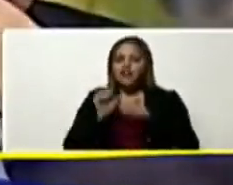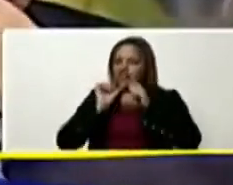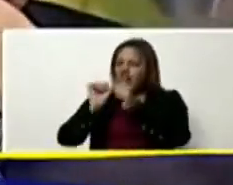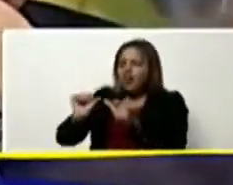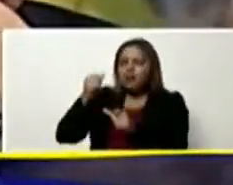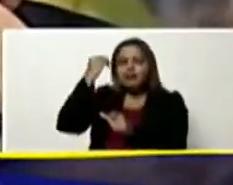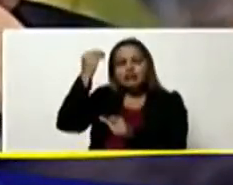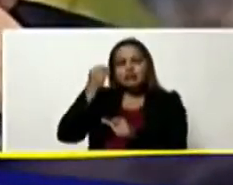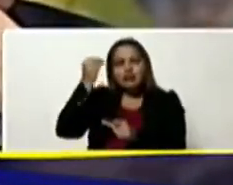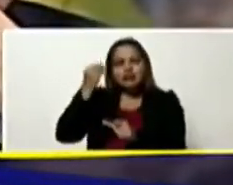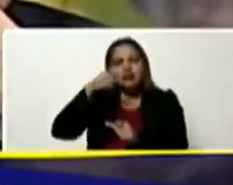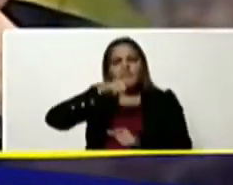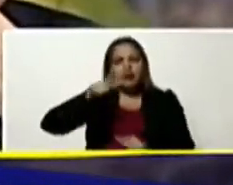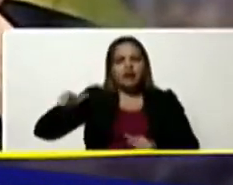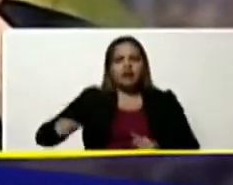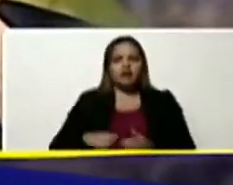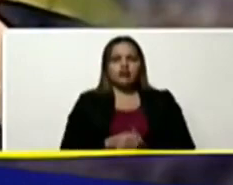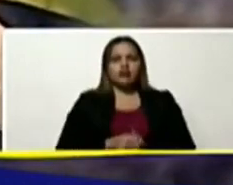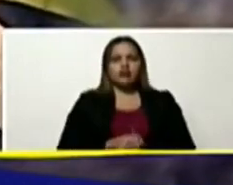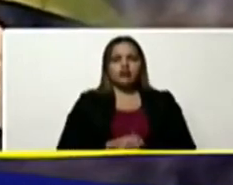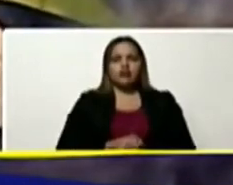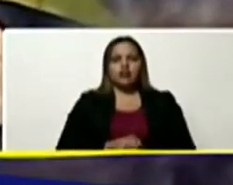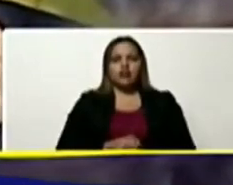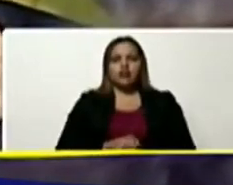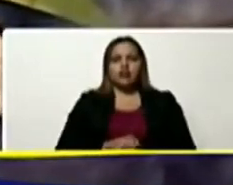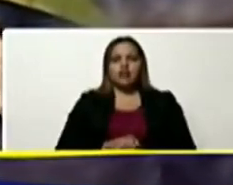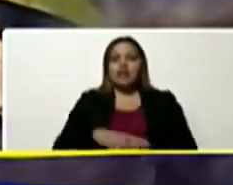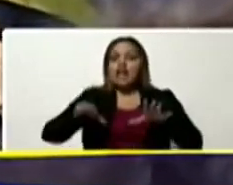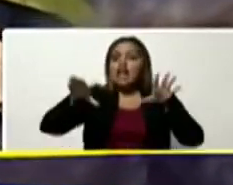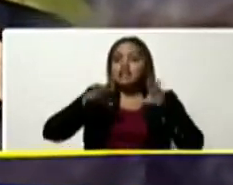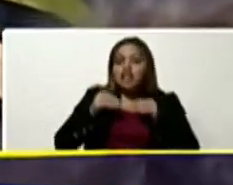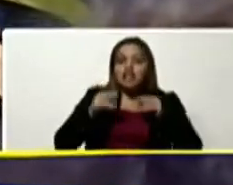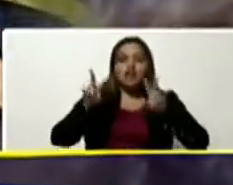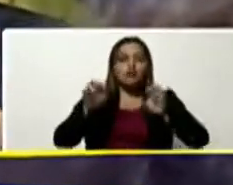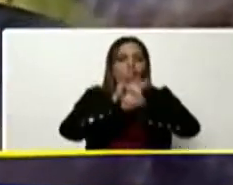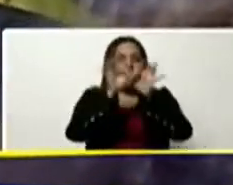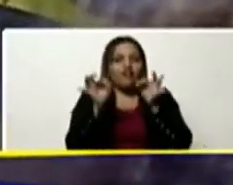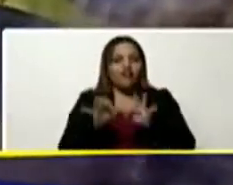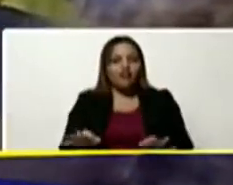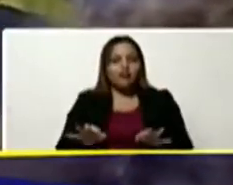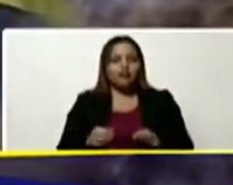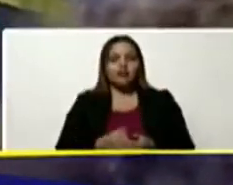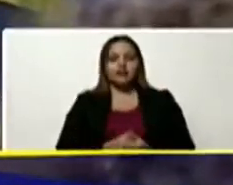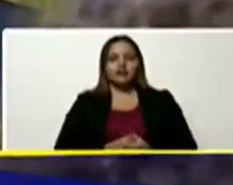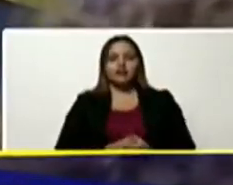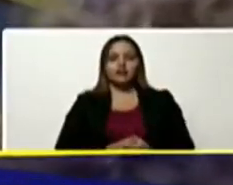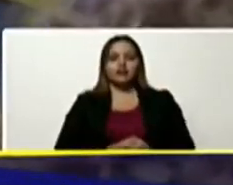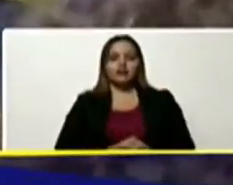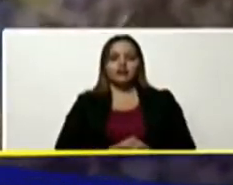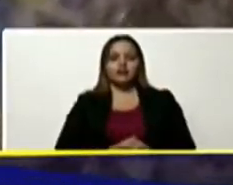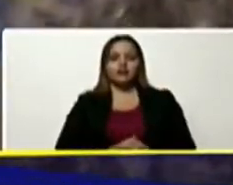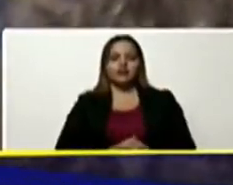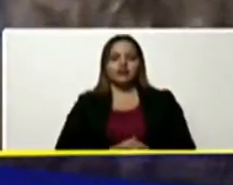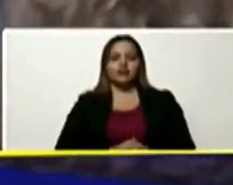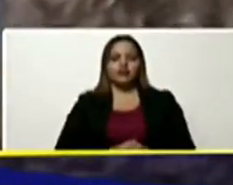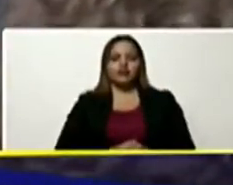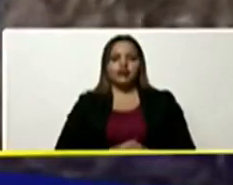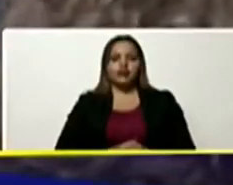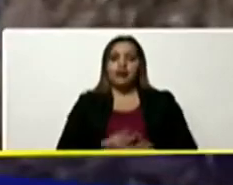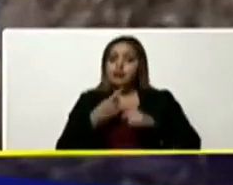nuestros pueblos, en alinearlos ahora de nuevas formas, de nuevas maneras. Así que